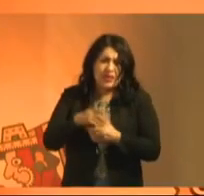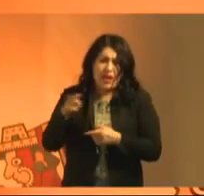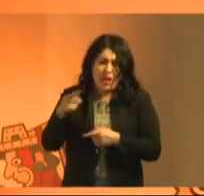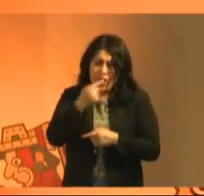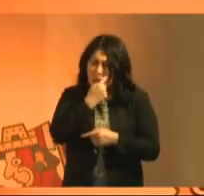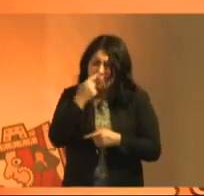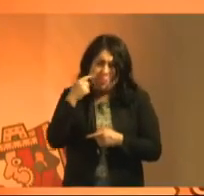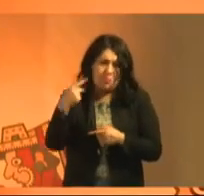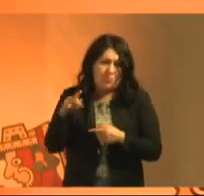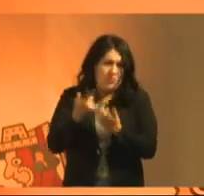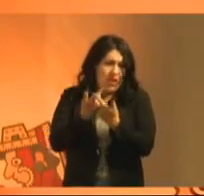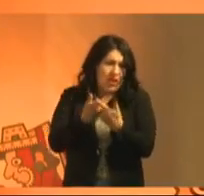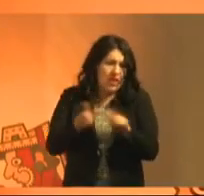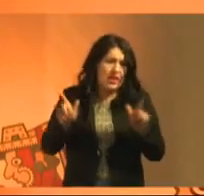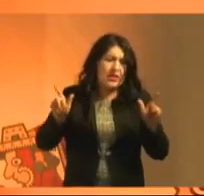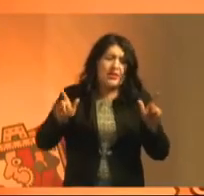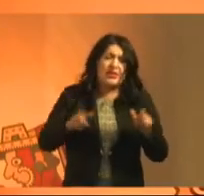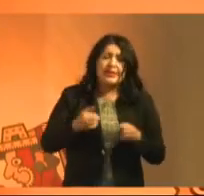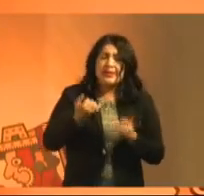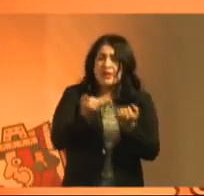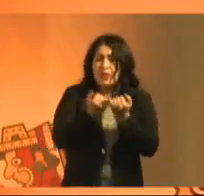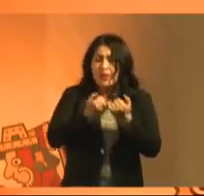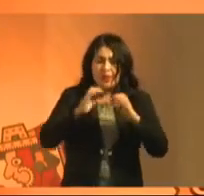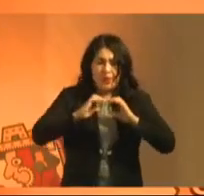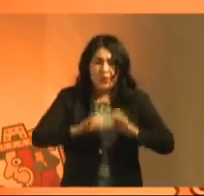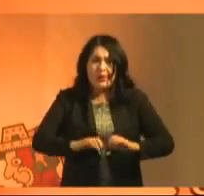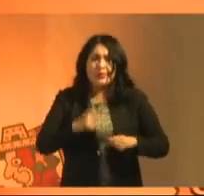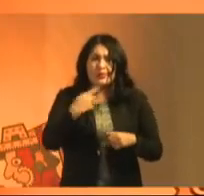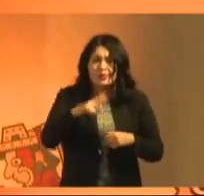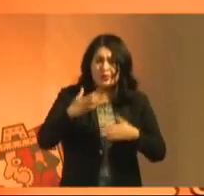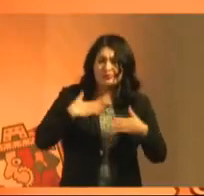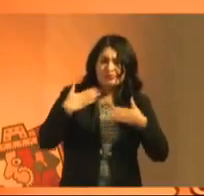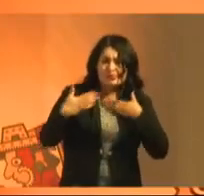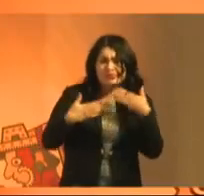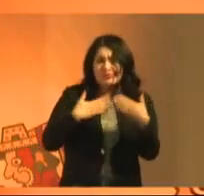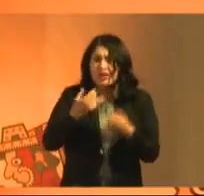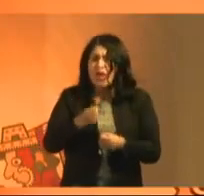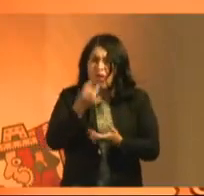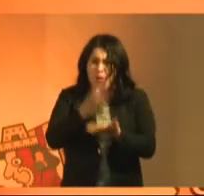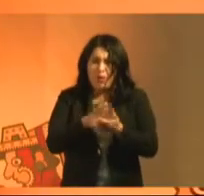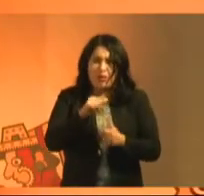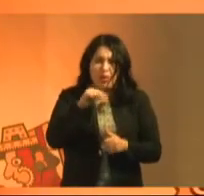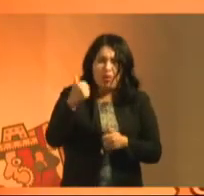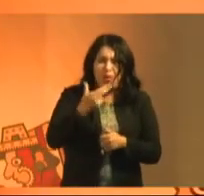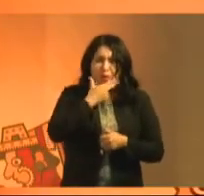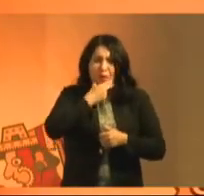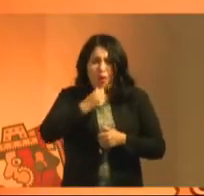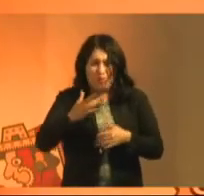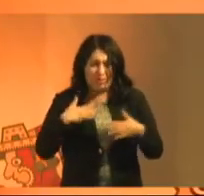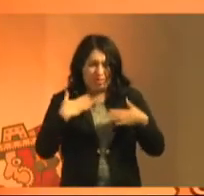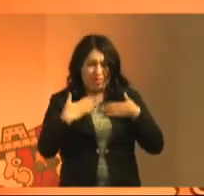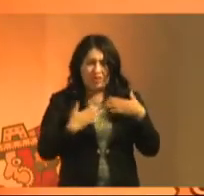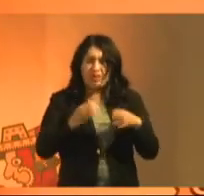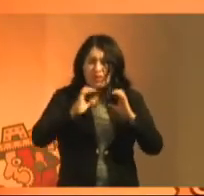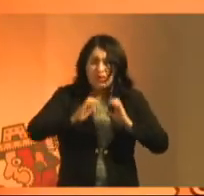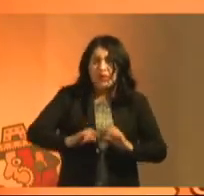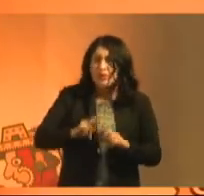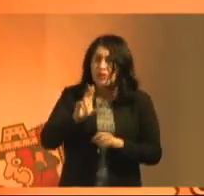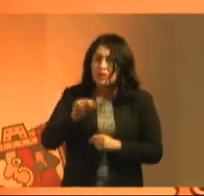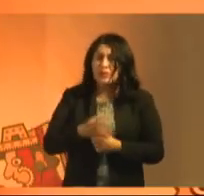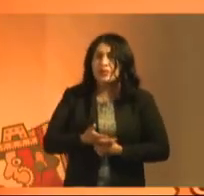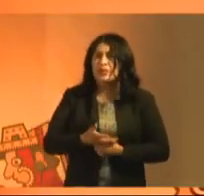disfrutar de su propio cuerpo y no ser simplemente el objeto del deseo del varón planteamientos que aún no estarían